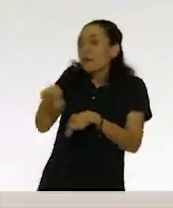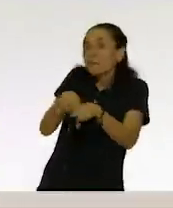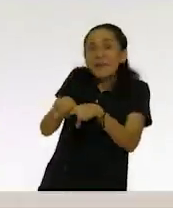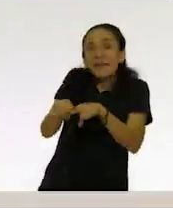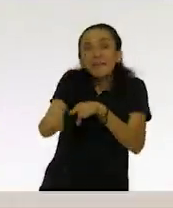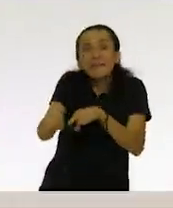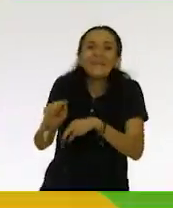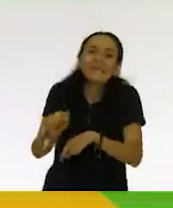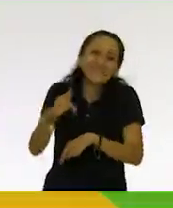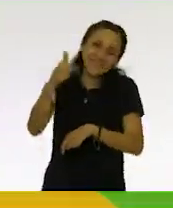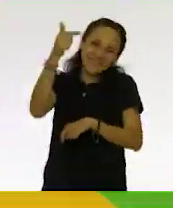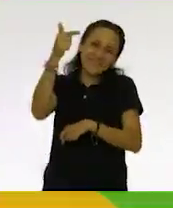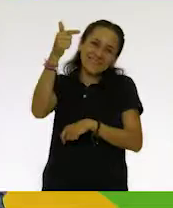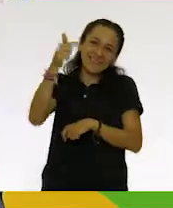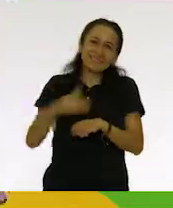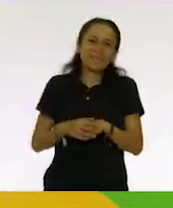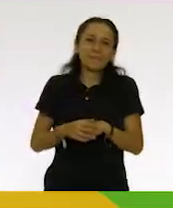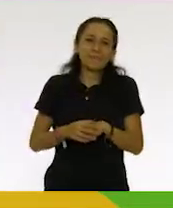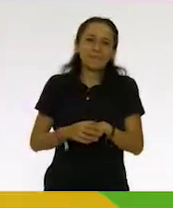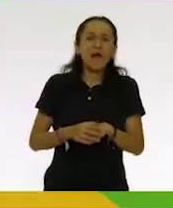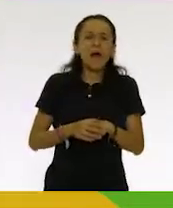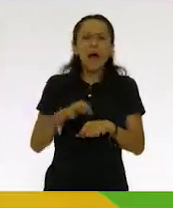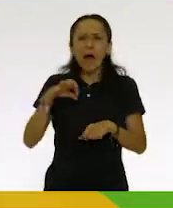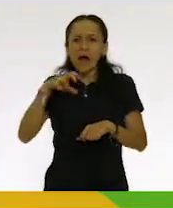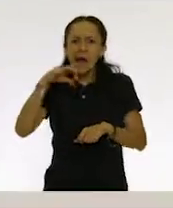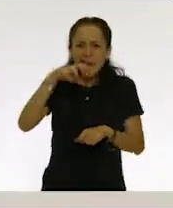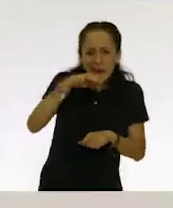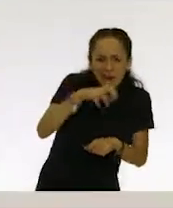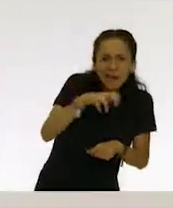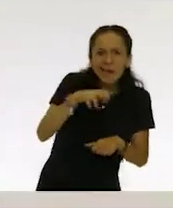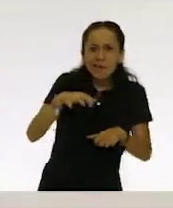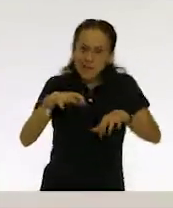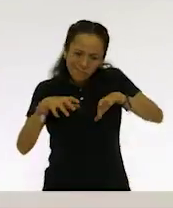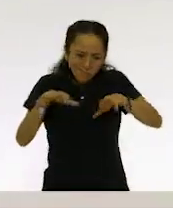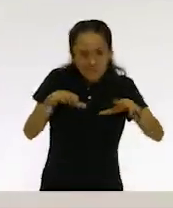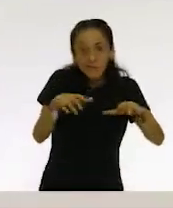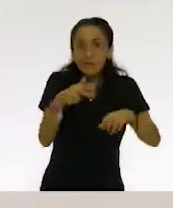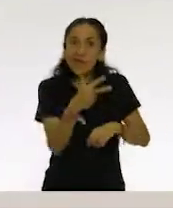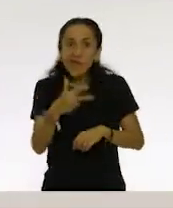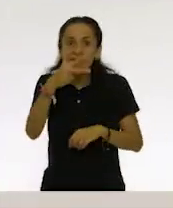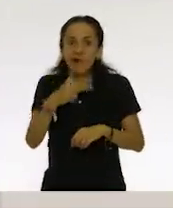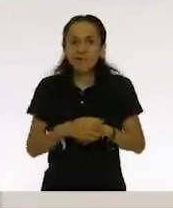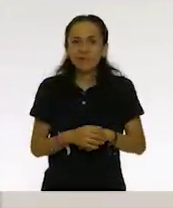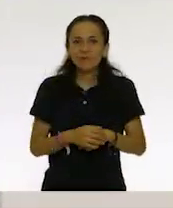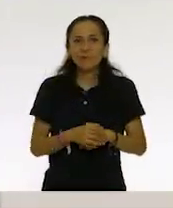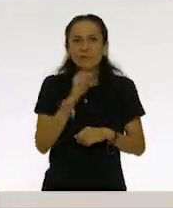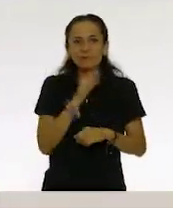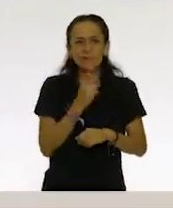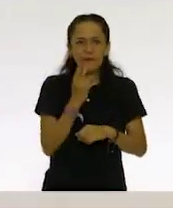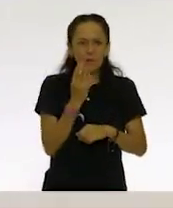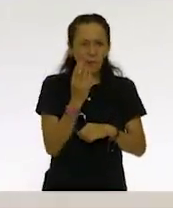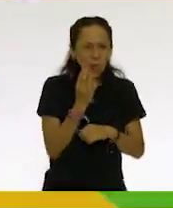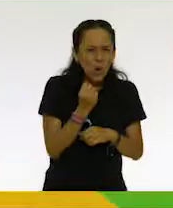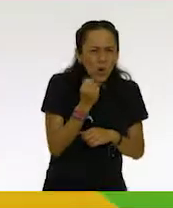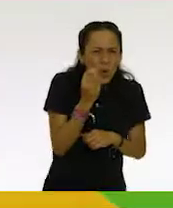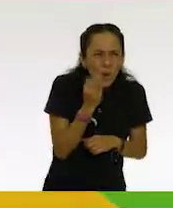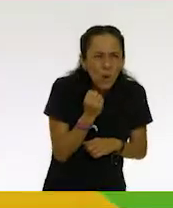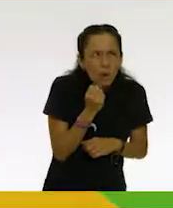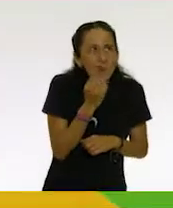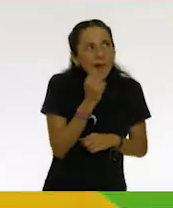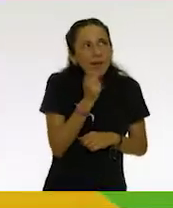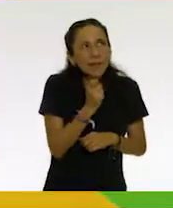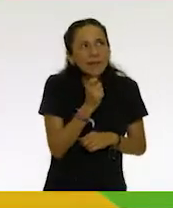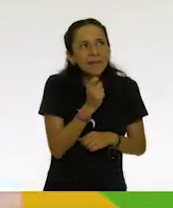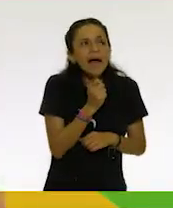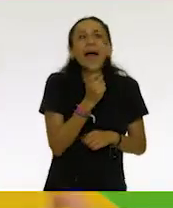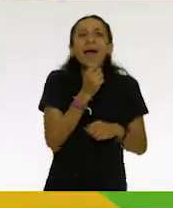hermano. Ocho pies tiene la araña, nueve son tres veces tres. Y si esto bien me